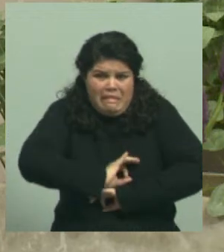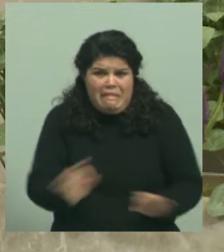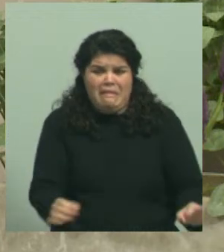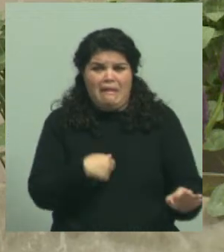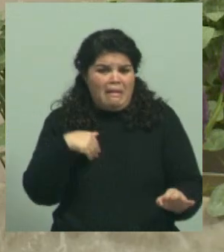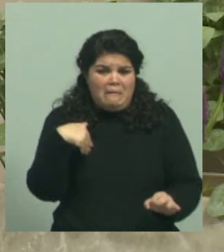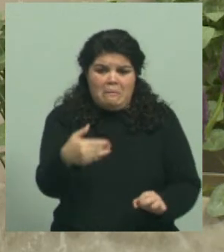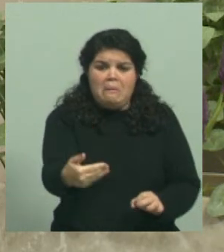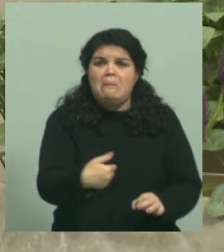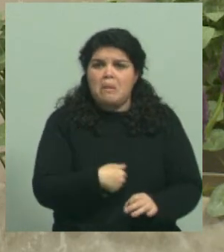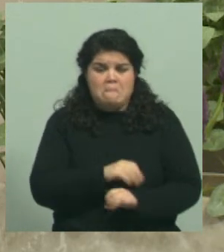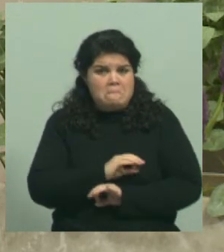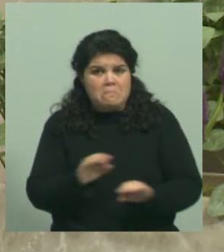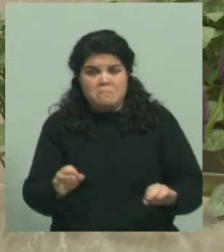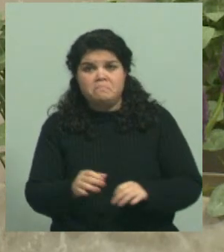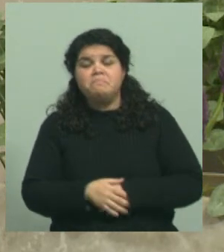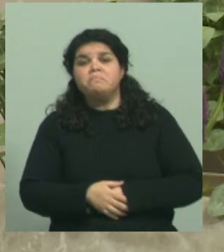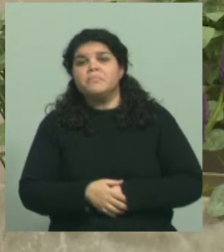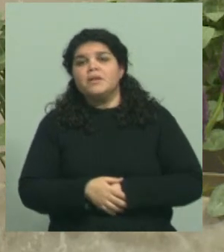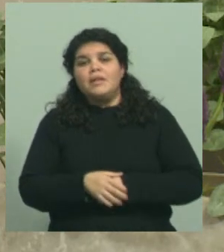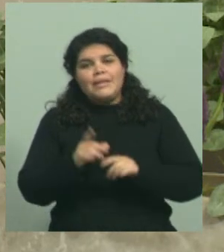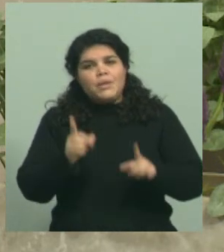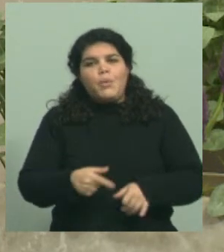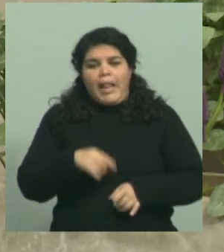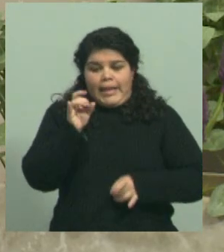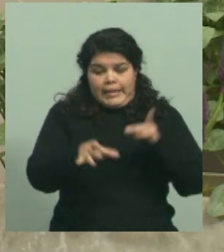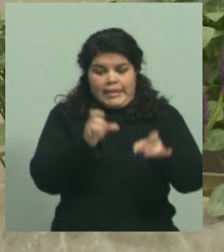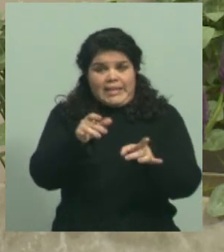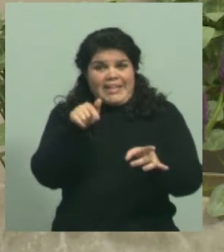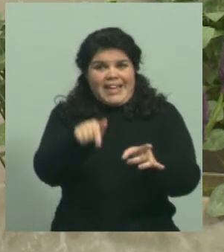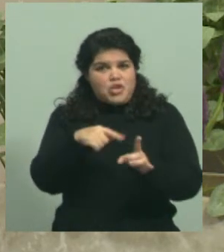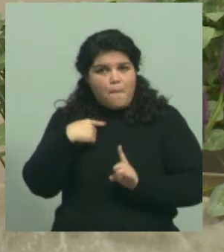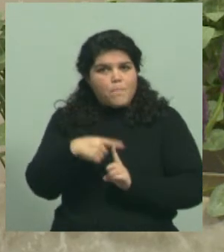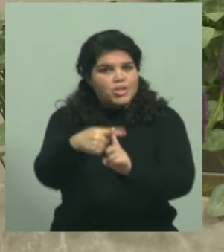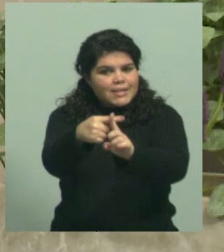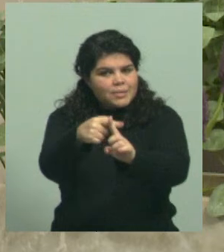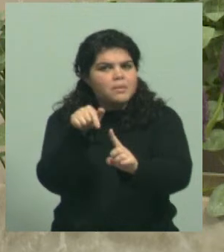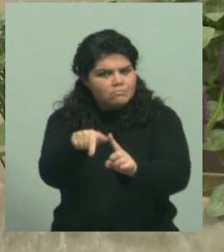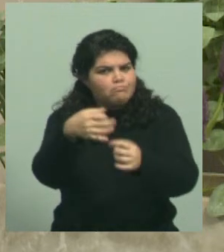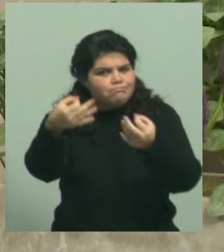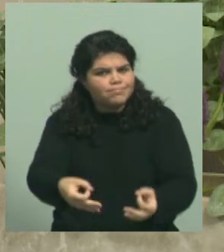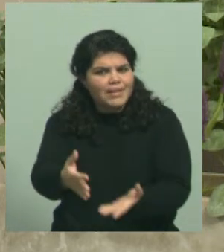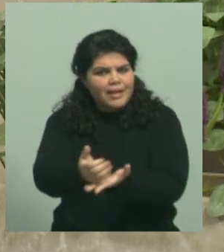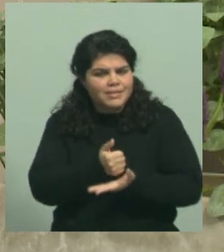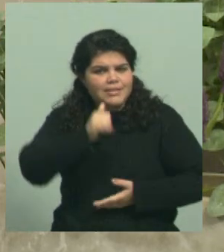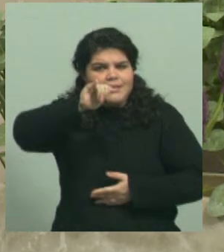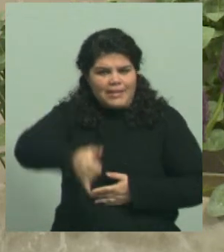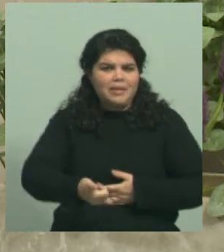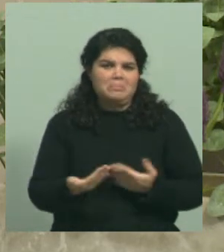supuesto, cualquier crítica constructiva es una crítica válida. La ciencia misma acepta ese